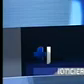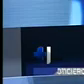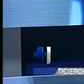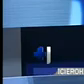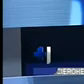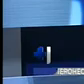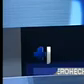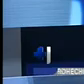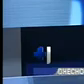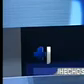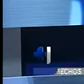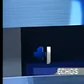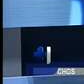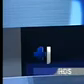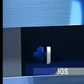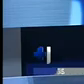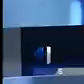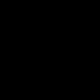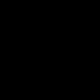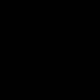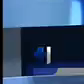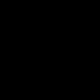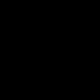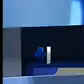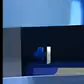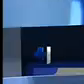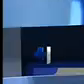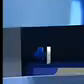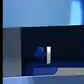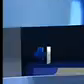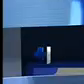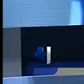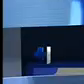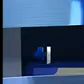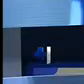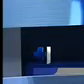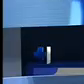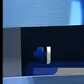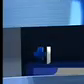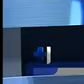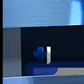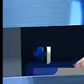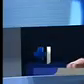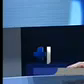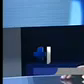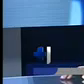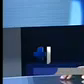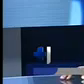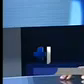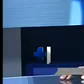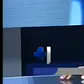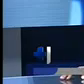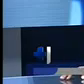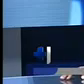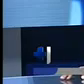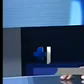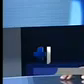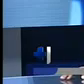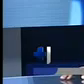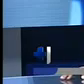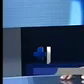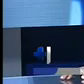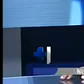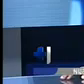que el Ministerio de Economía pueda supervisar y reducir la cadena de suministros de productos de petróleo en el país.